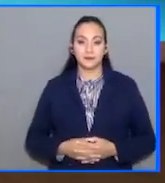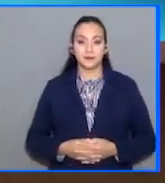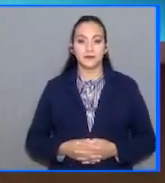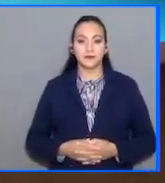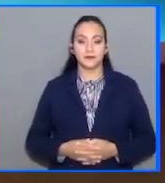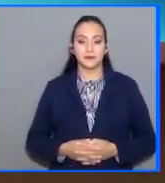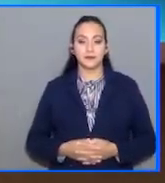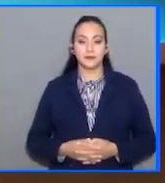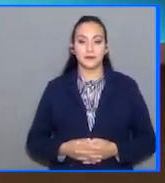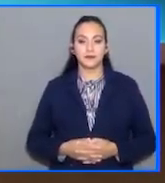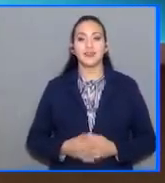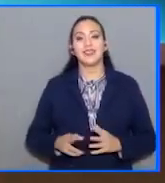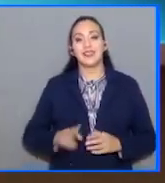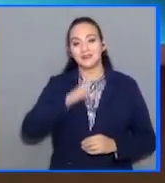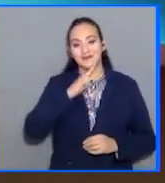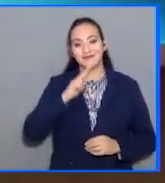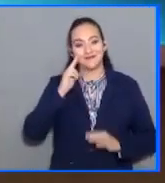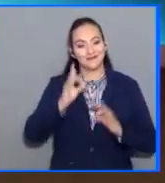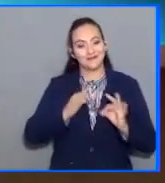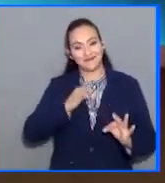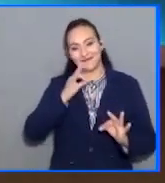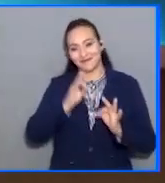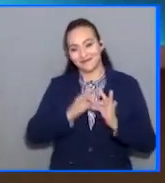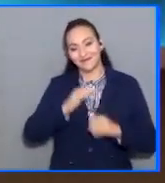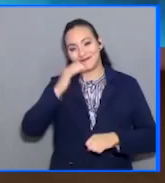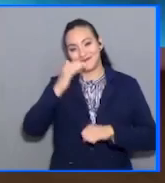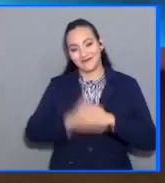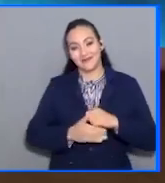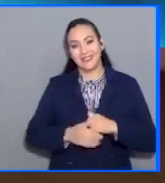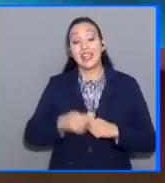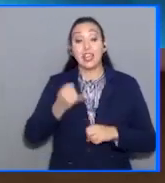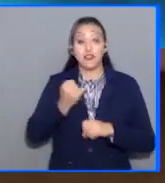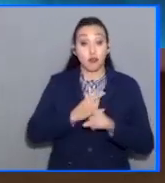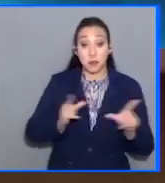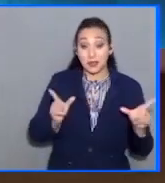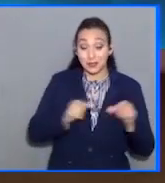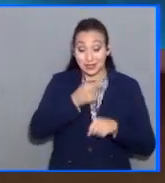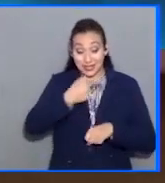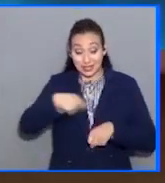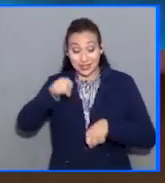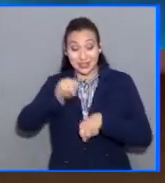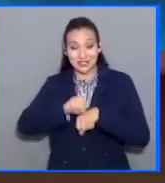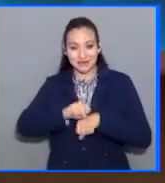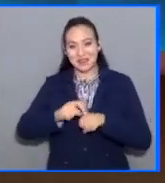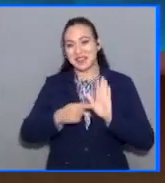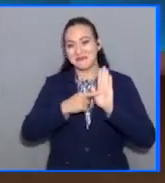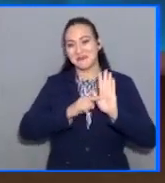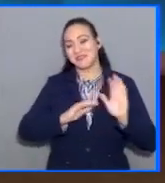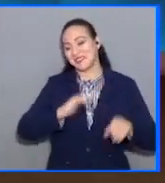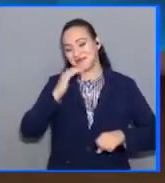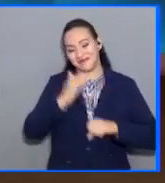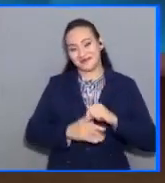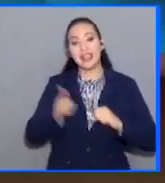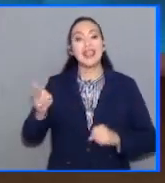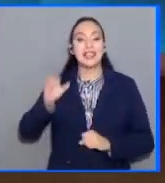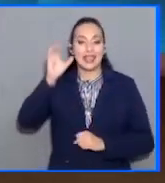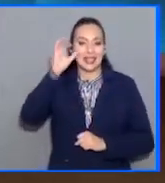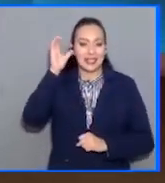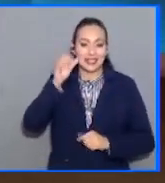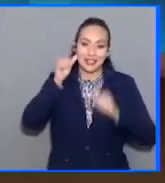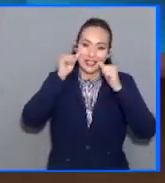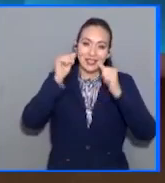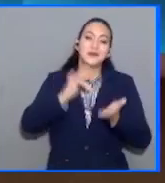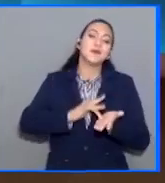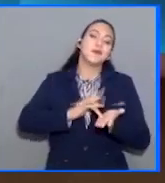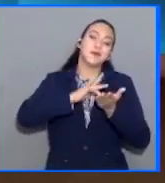Llegamos al final de este semanario, resumen de noticias del Poder Judicial de la Federación. Soy Citlali Pérez, agradezco su